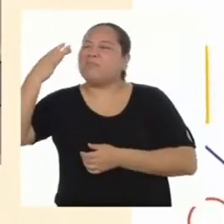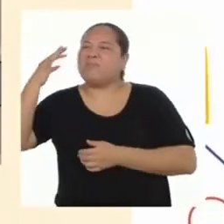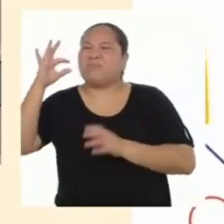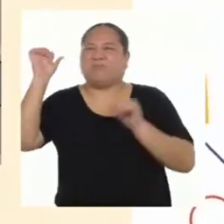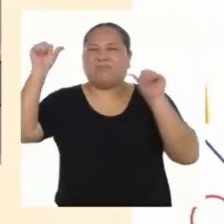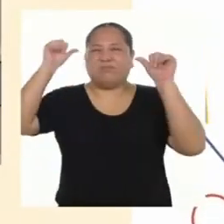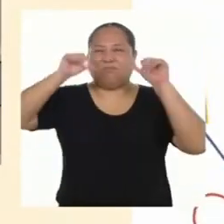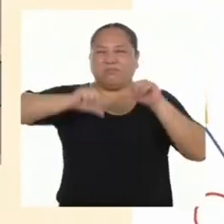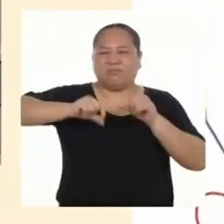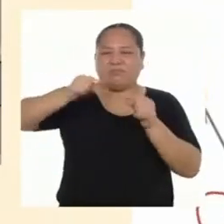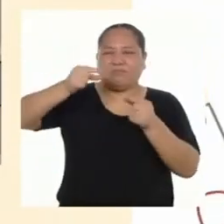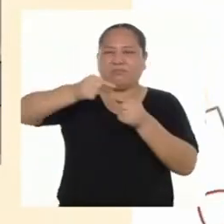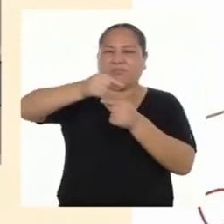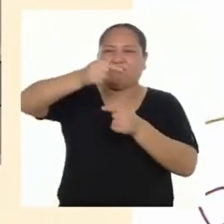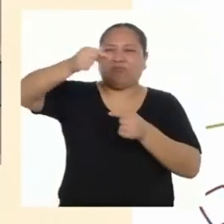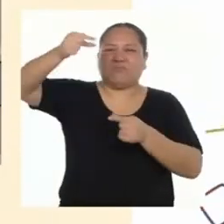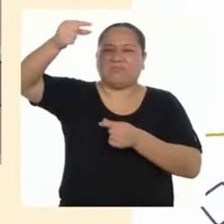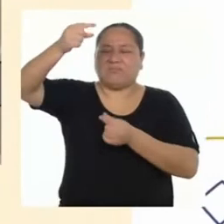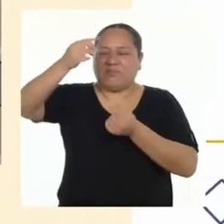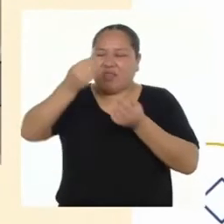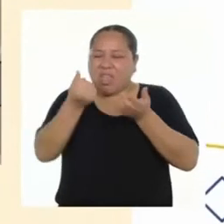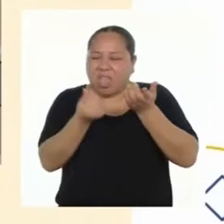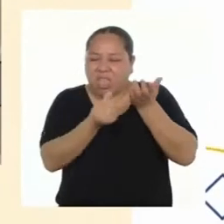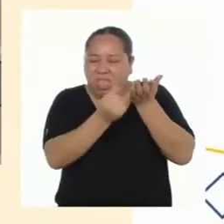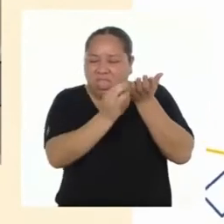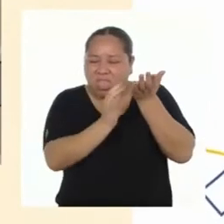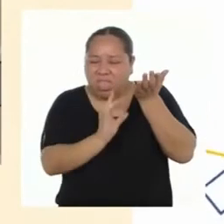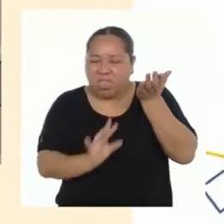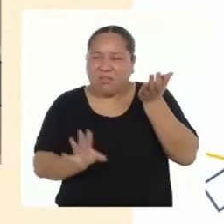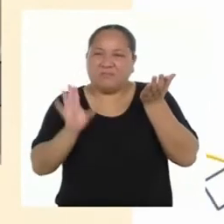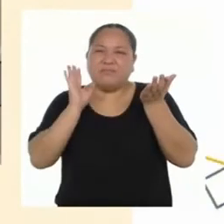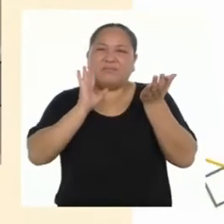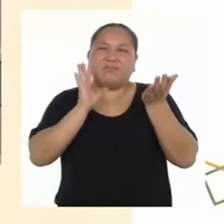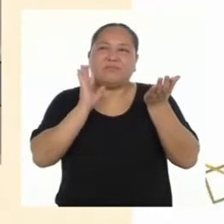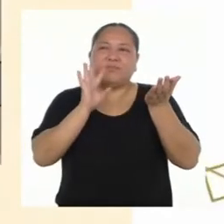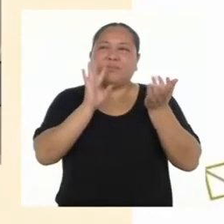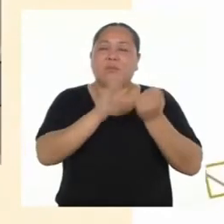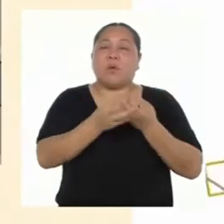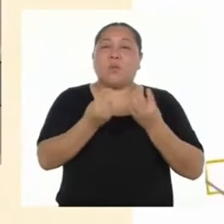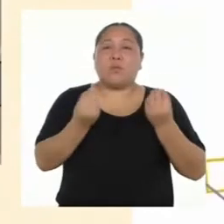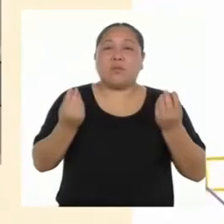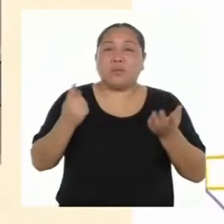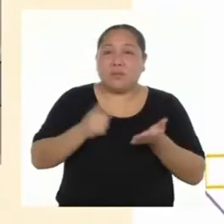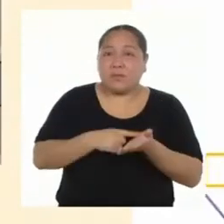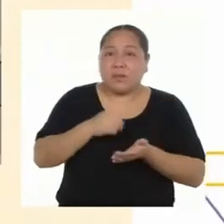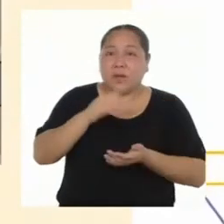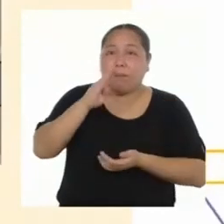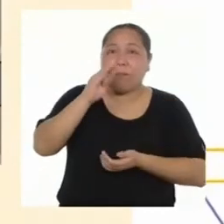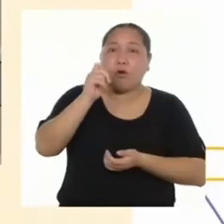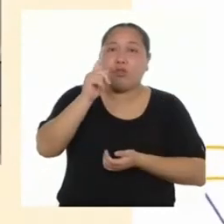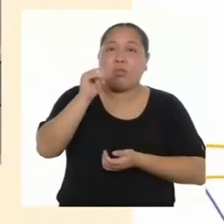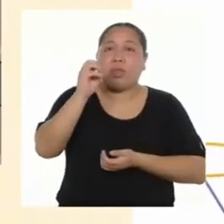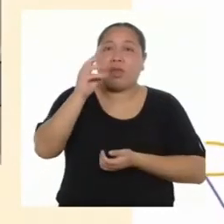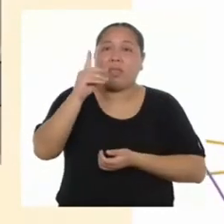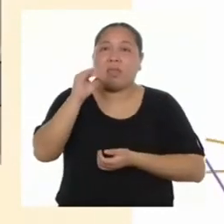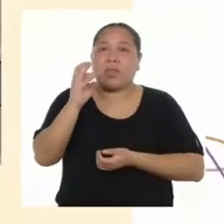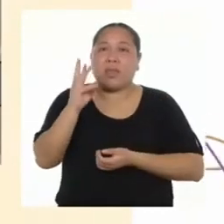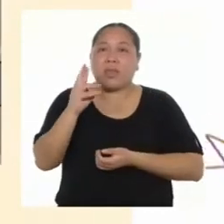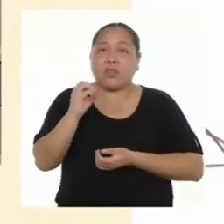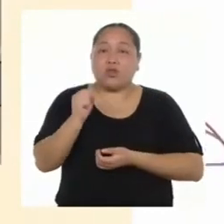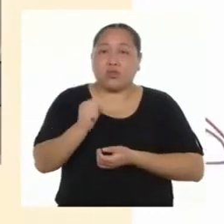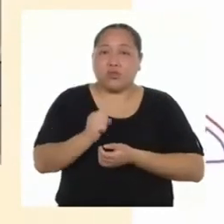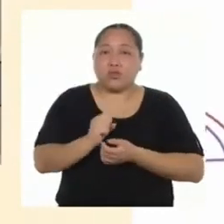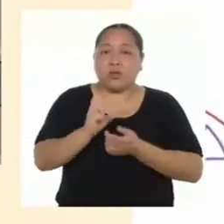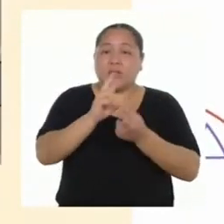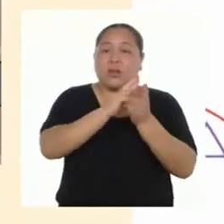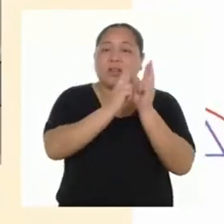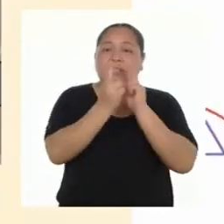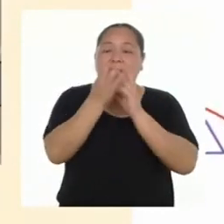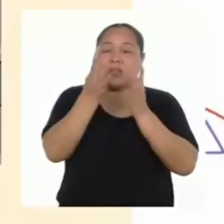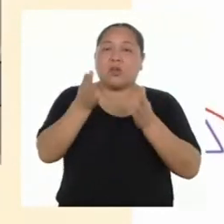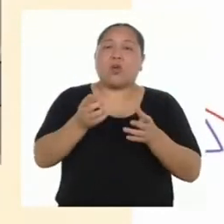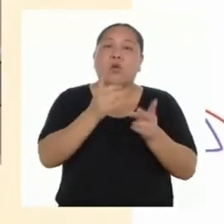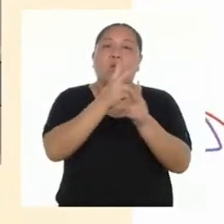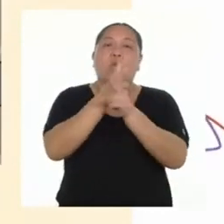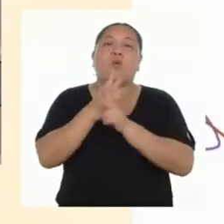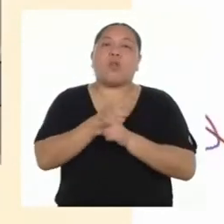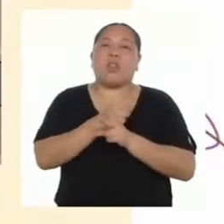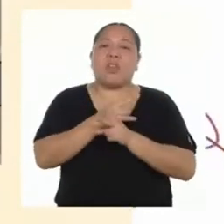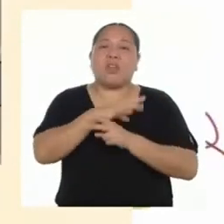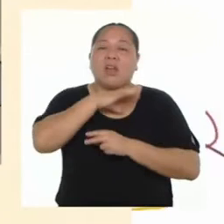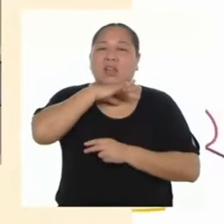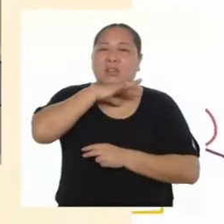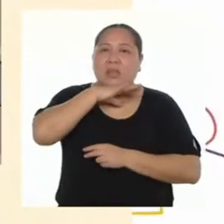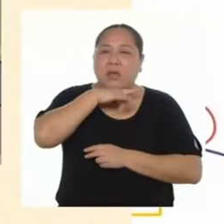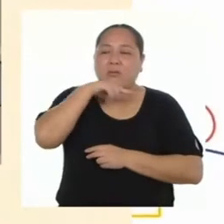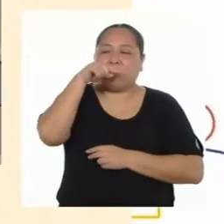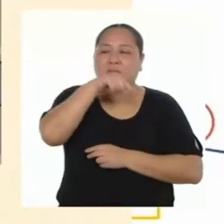desagradables, gases y líquidos contaminantes. Muchas veces en los botaderos existen recicladores y criadores de cerdos que ponen